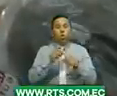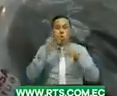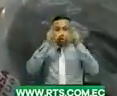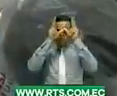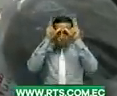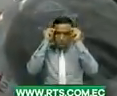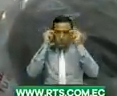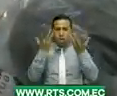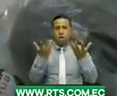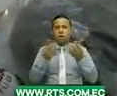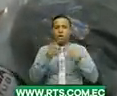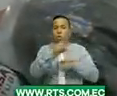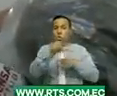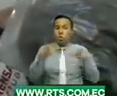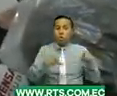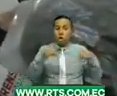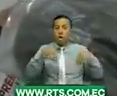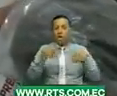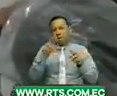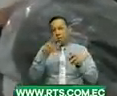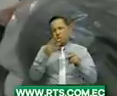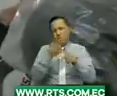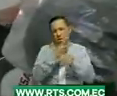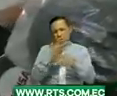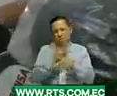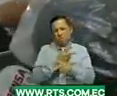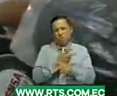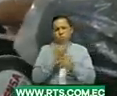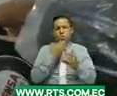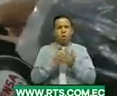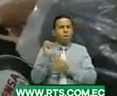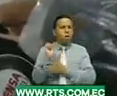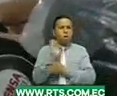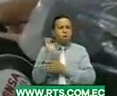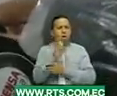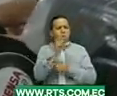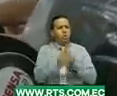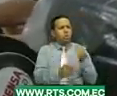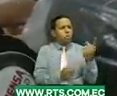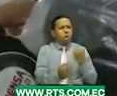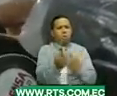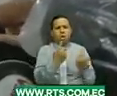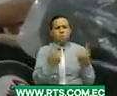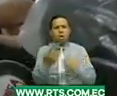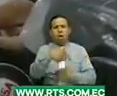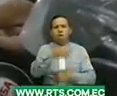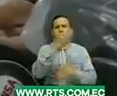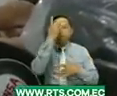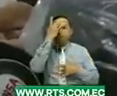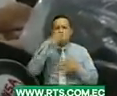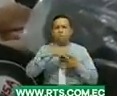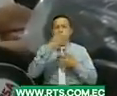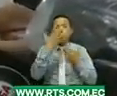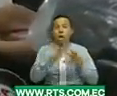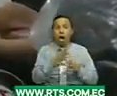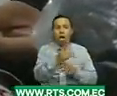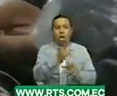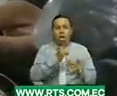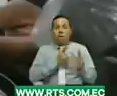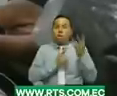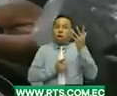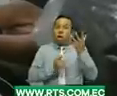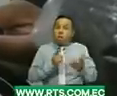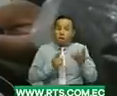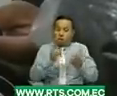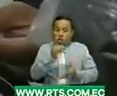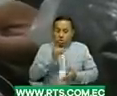en zona gris, en zona negra, quienes están en las emergencias de COVID, quienes están en triaje de COVID, y las